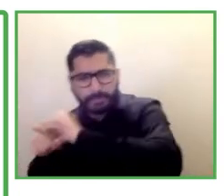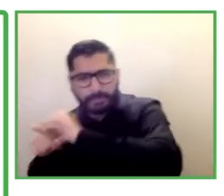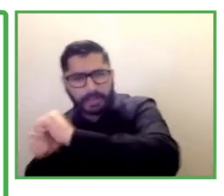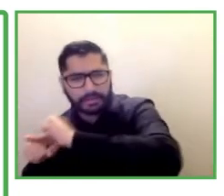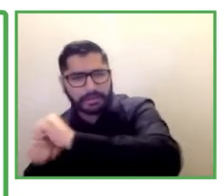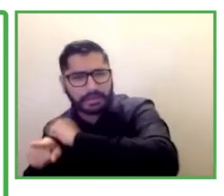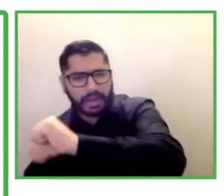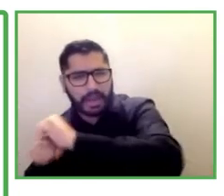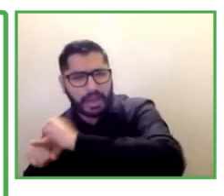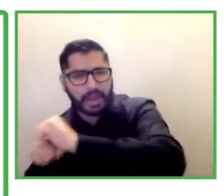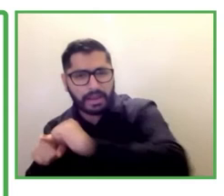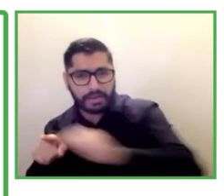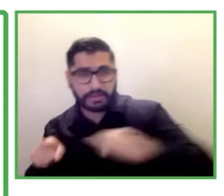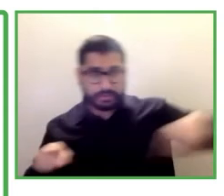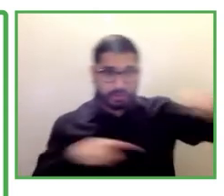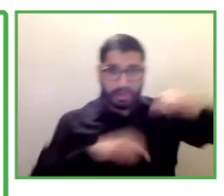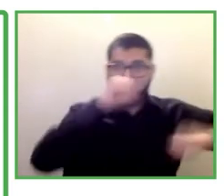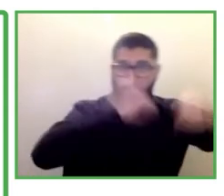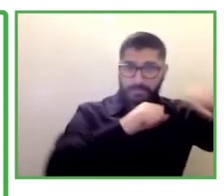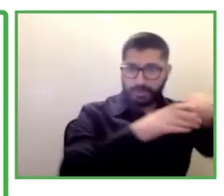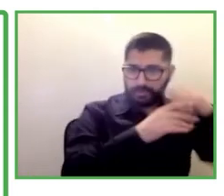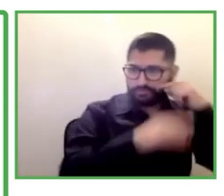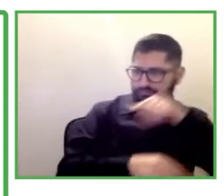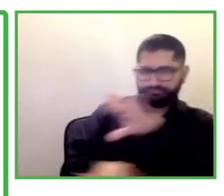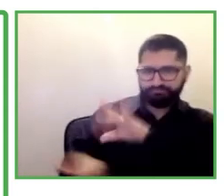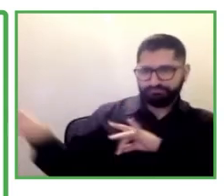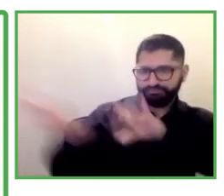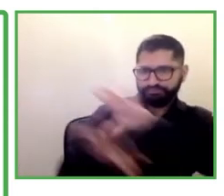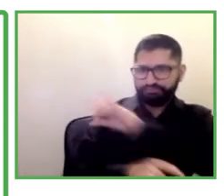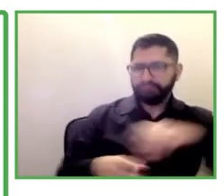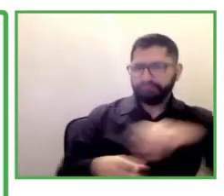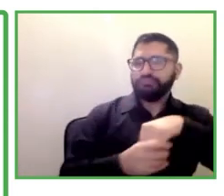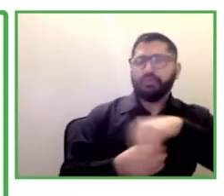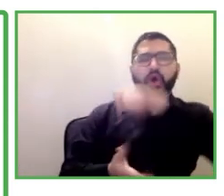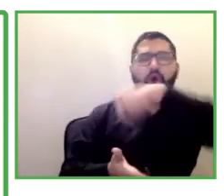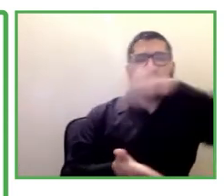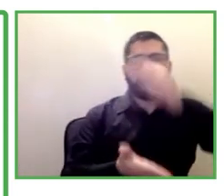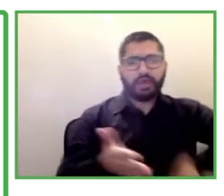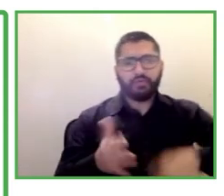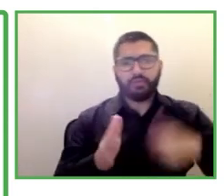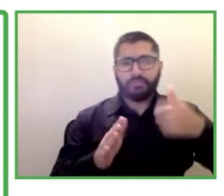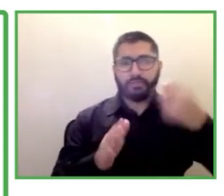$20 per hour. Reciben un sueldo de $20 por hora.